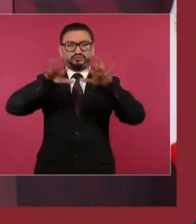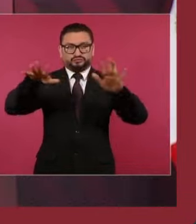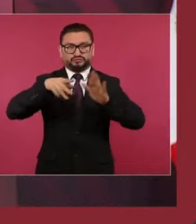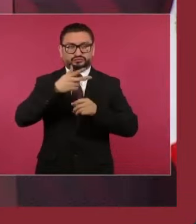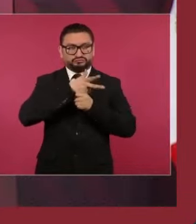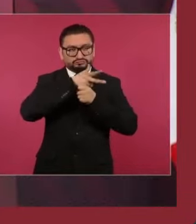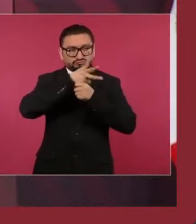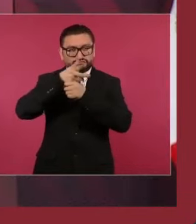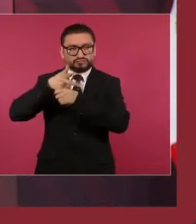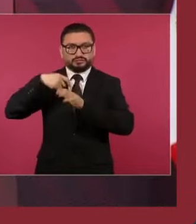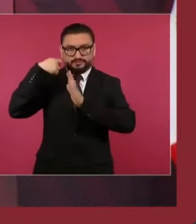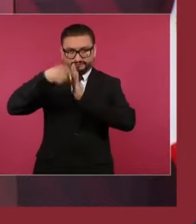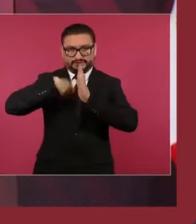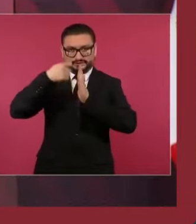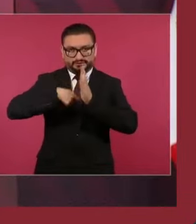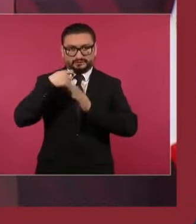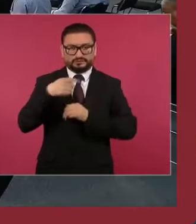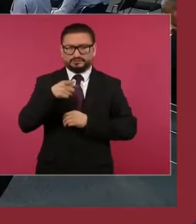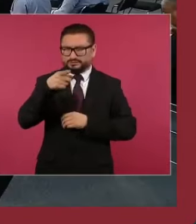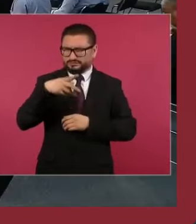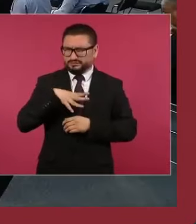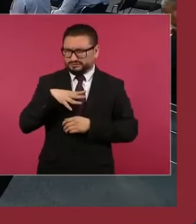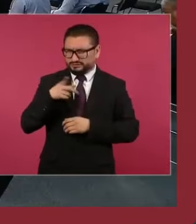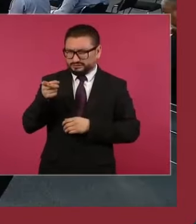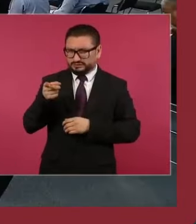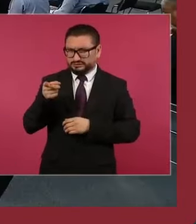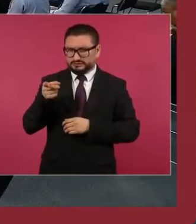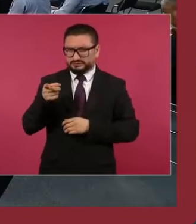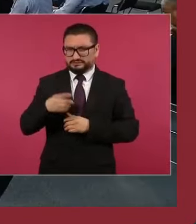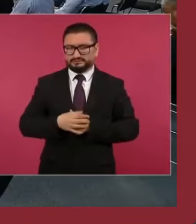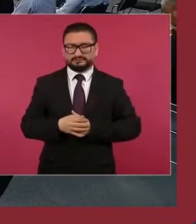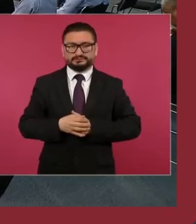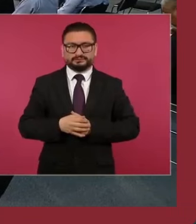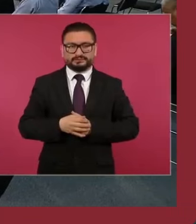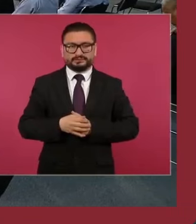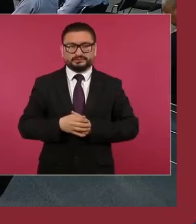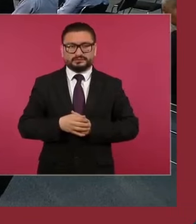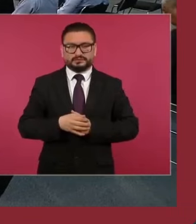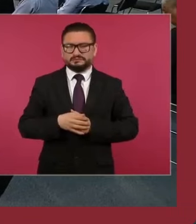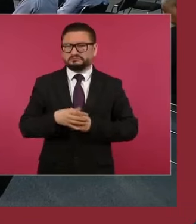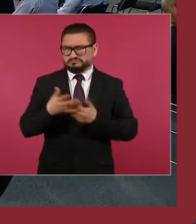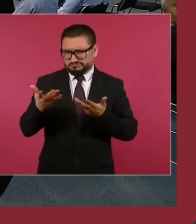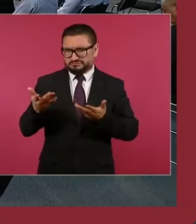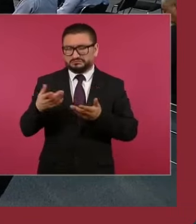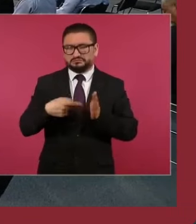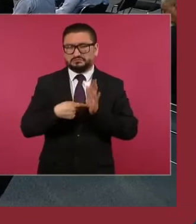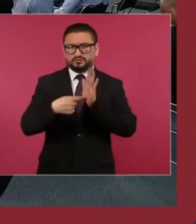video. ¿No tienes ahí el video? Vamos a inaugurarlo.